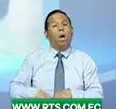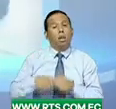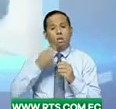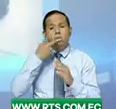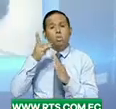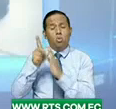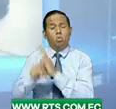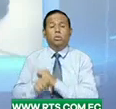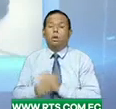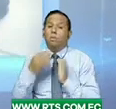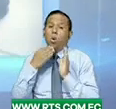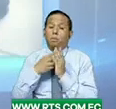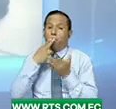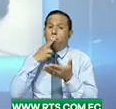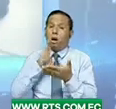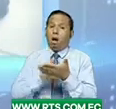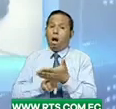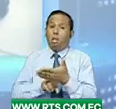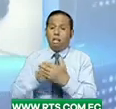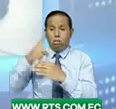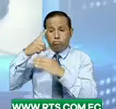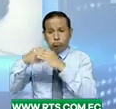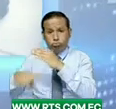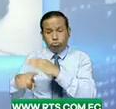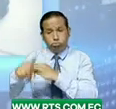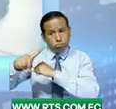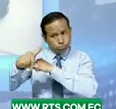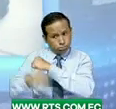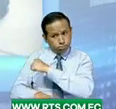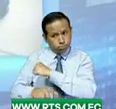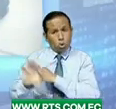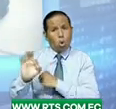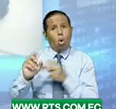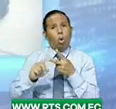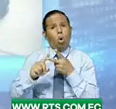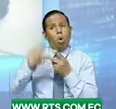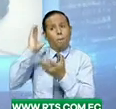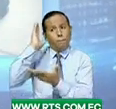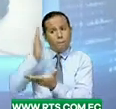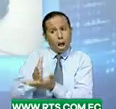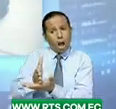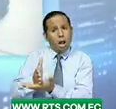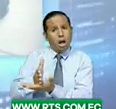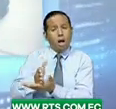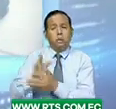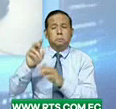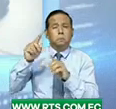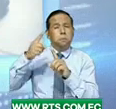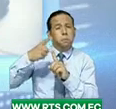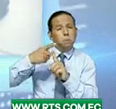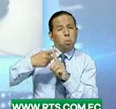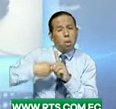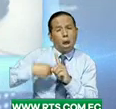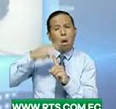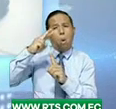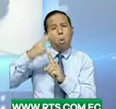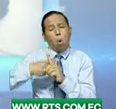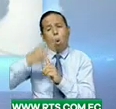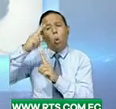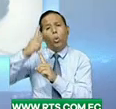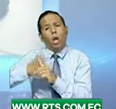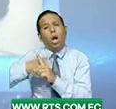una amonestación escrita o sanción pecuniaria, suspensión sin sueldo por 30, 60 o 90 días